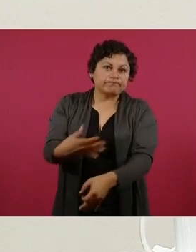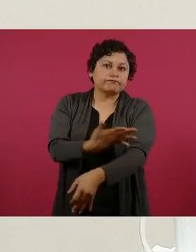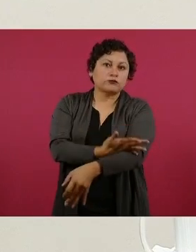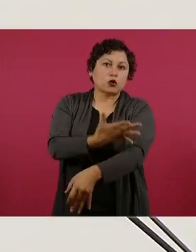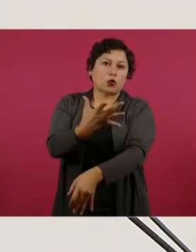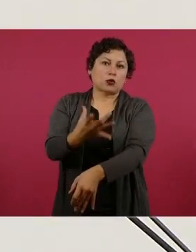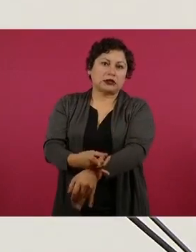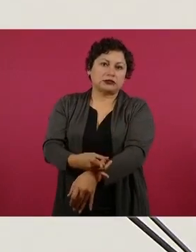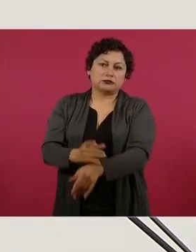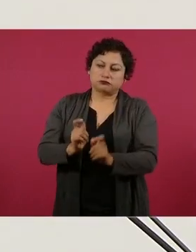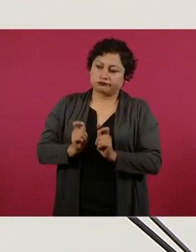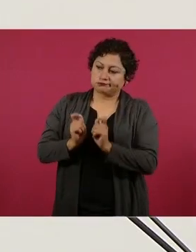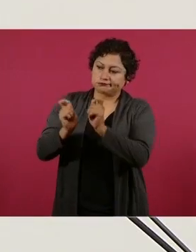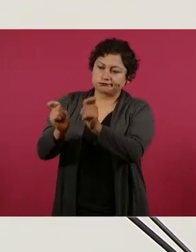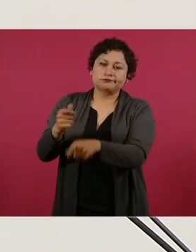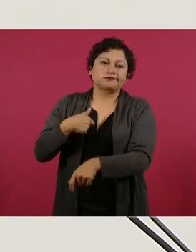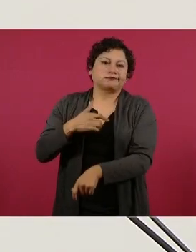a